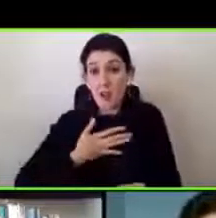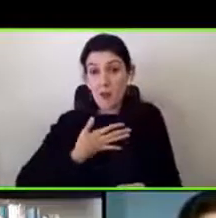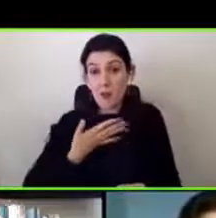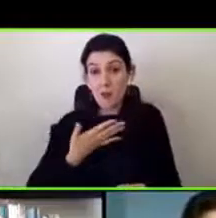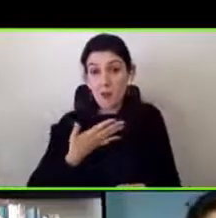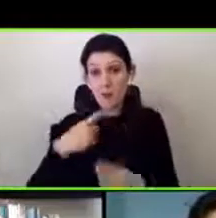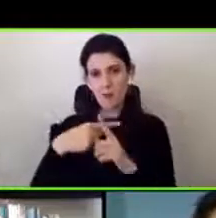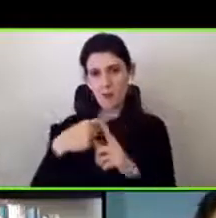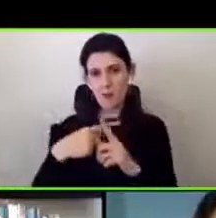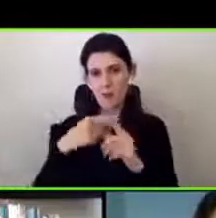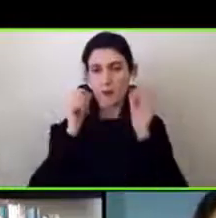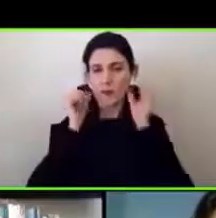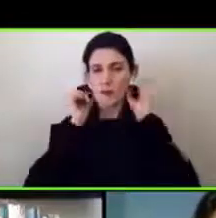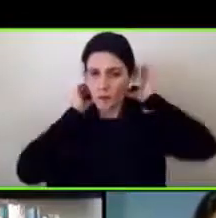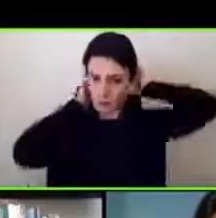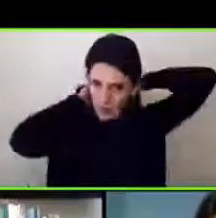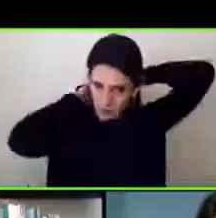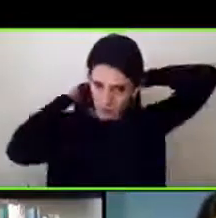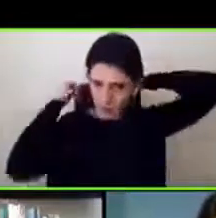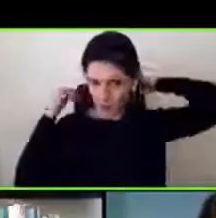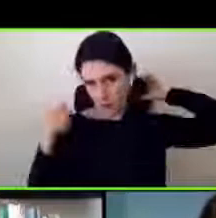positiva.